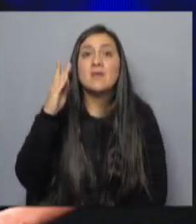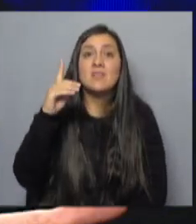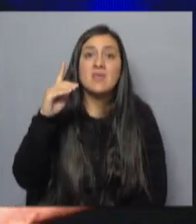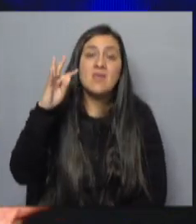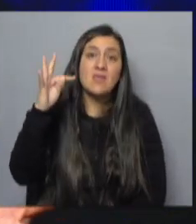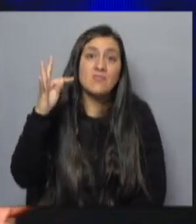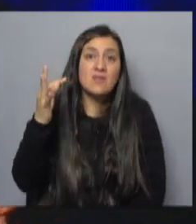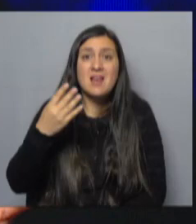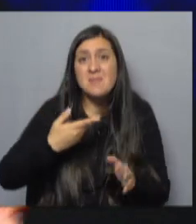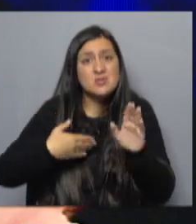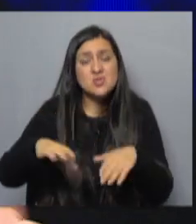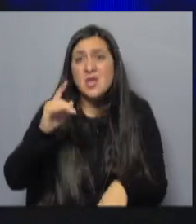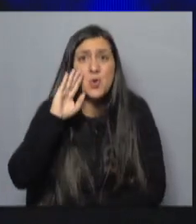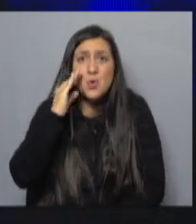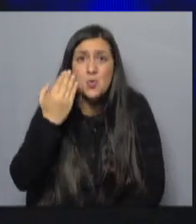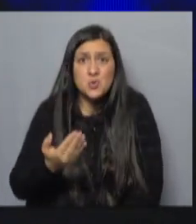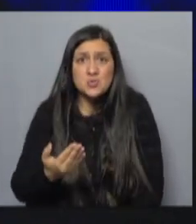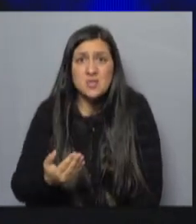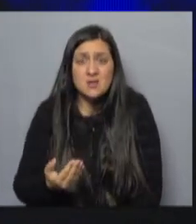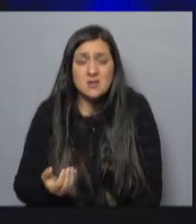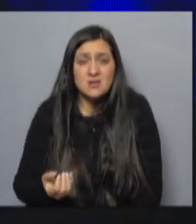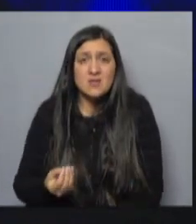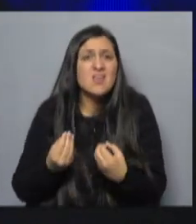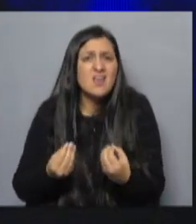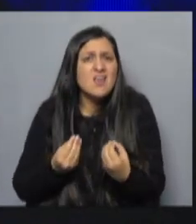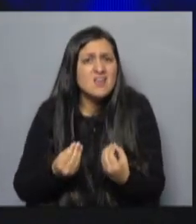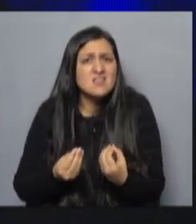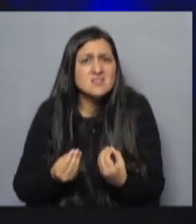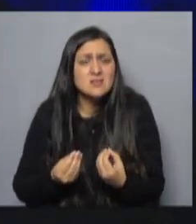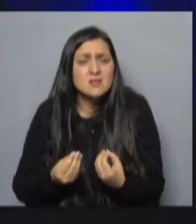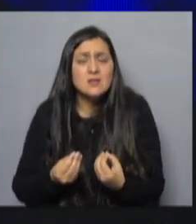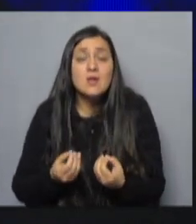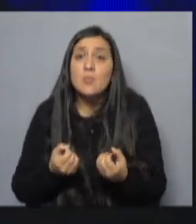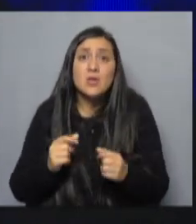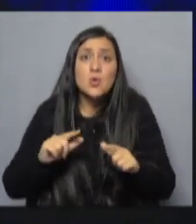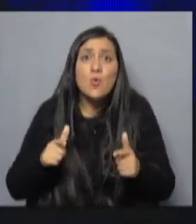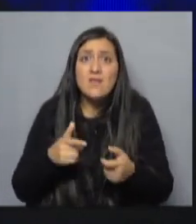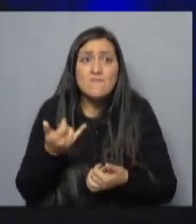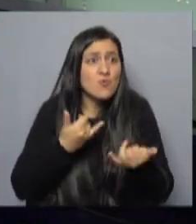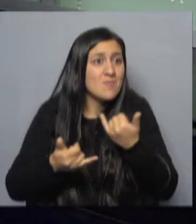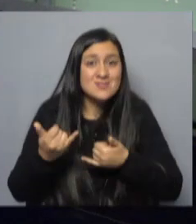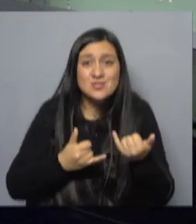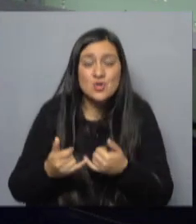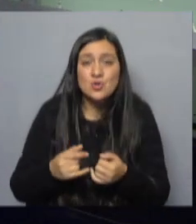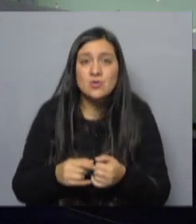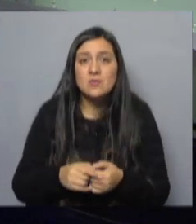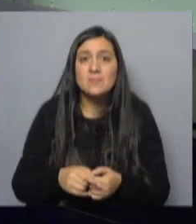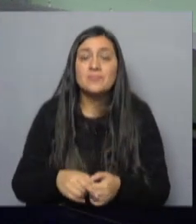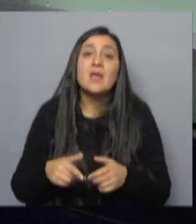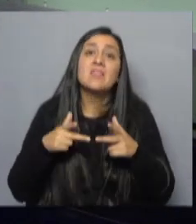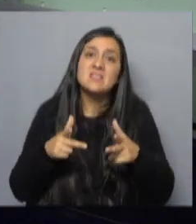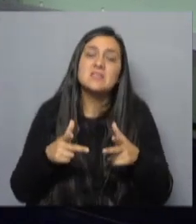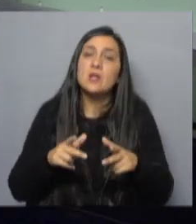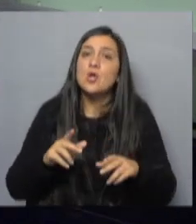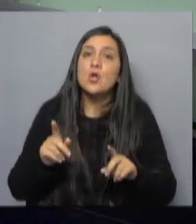pibes. Claro. En la mayoría de los pibes adentro, lamentablemente. ¿Por qué? Porque no transita, circula esa información. Claro. No dicen, no hay que usar el teléfono dentro de la